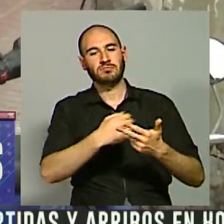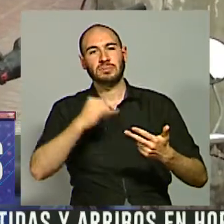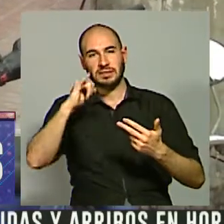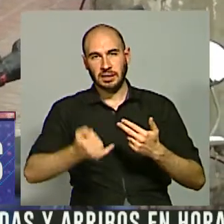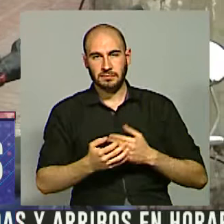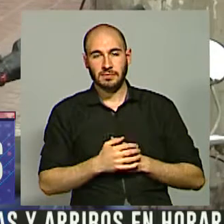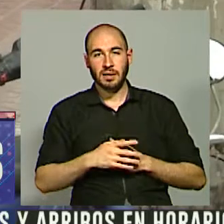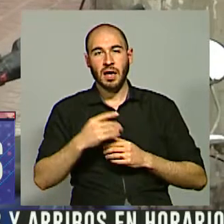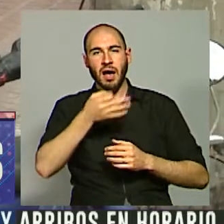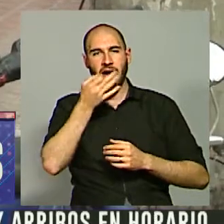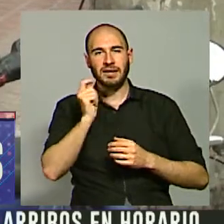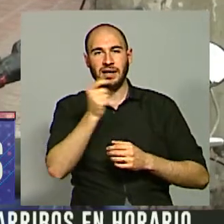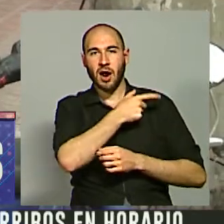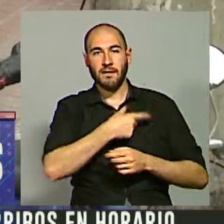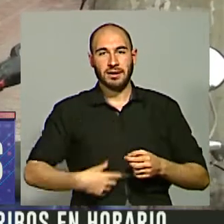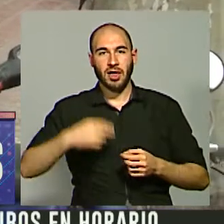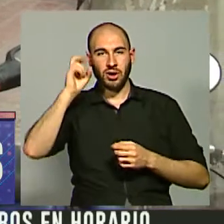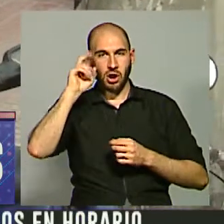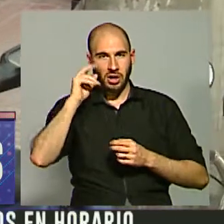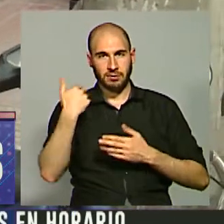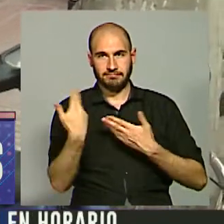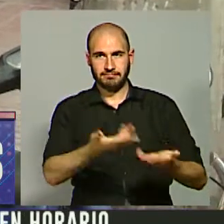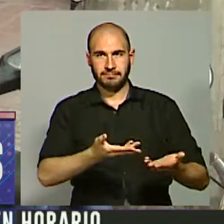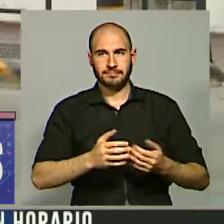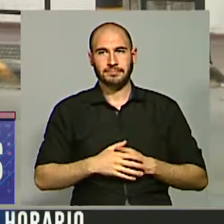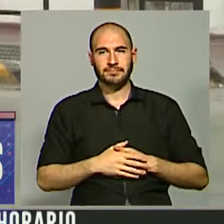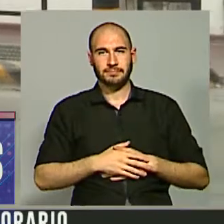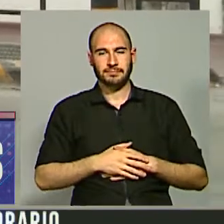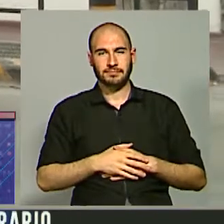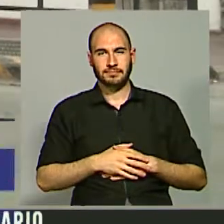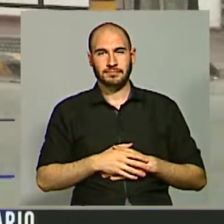Macri. Tenemos la palabra del gobernador Alfredo Cornejo, la compartimos con ustedes.